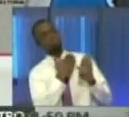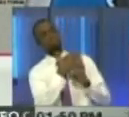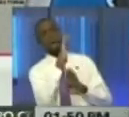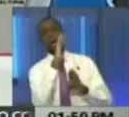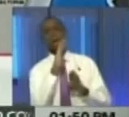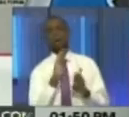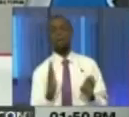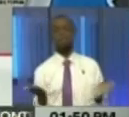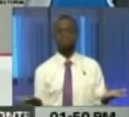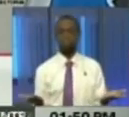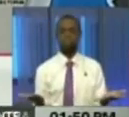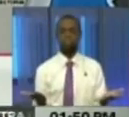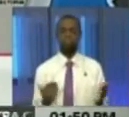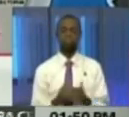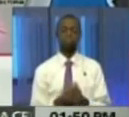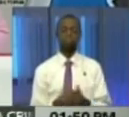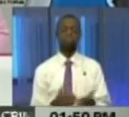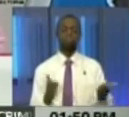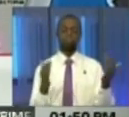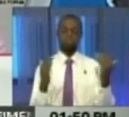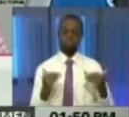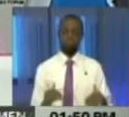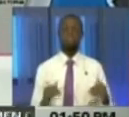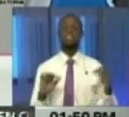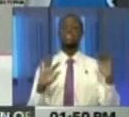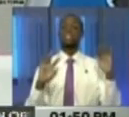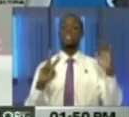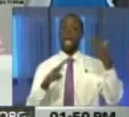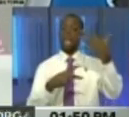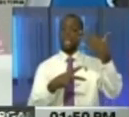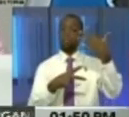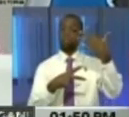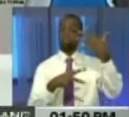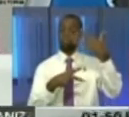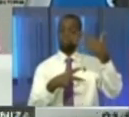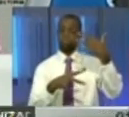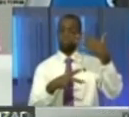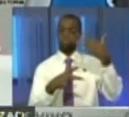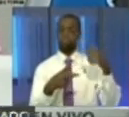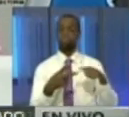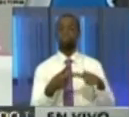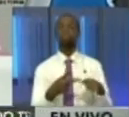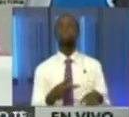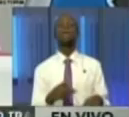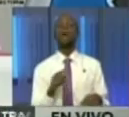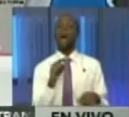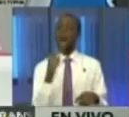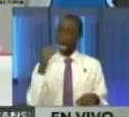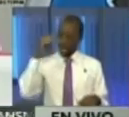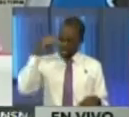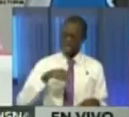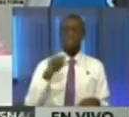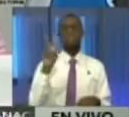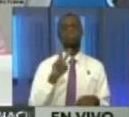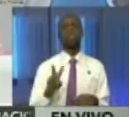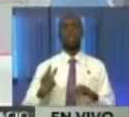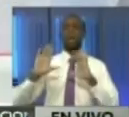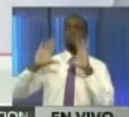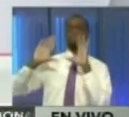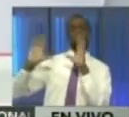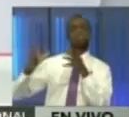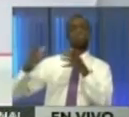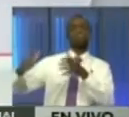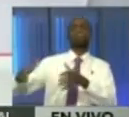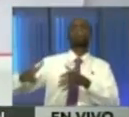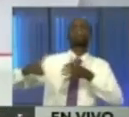7. En Venezuela existe una autoridad electoral que tiene rango de